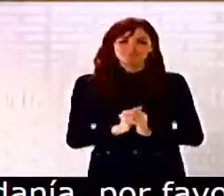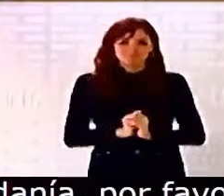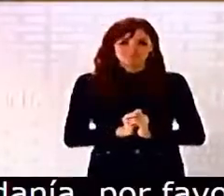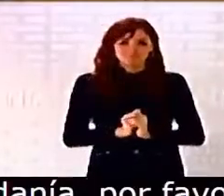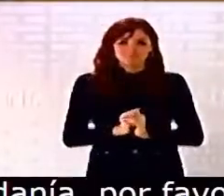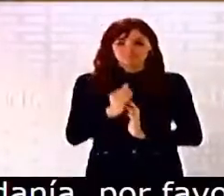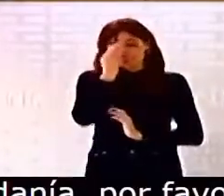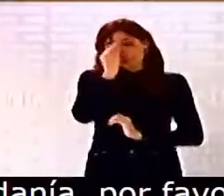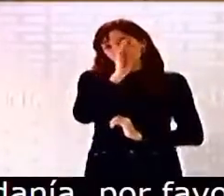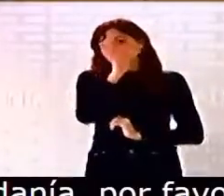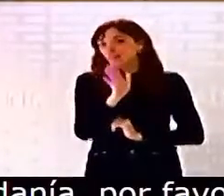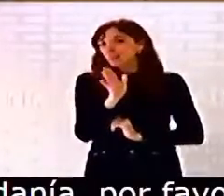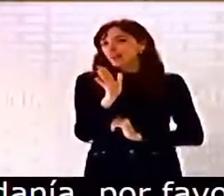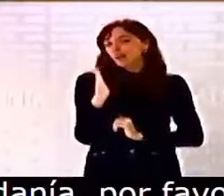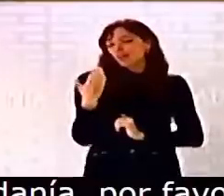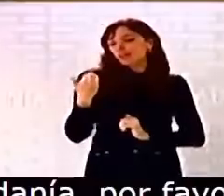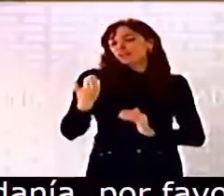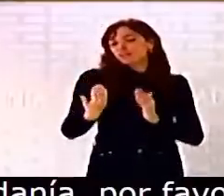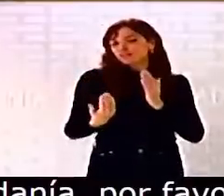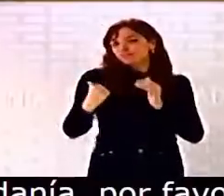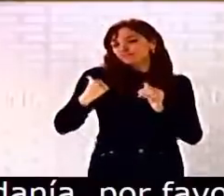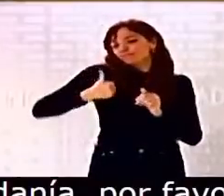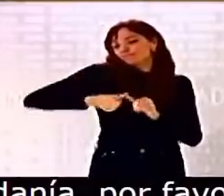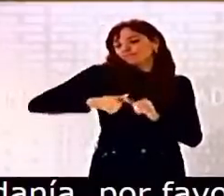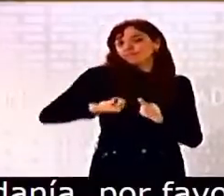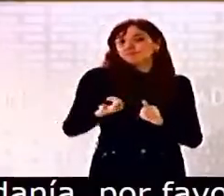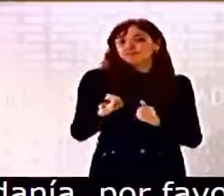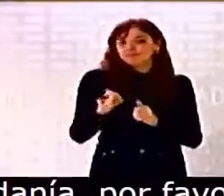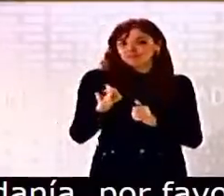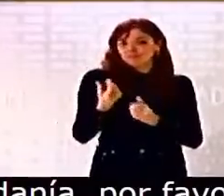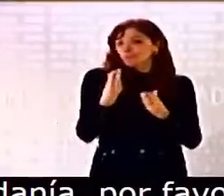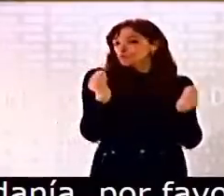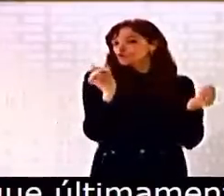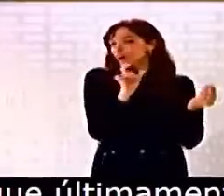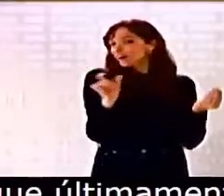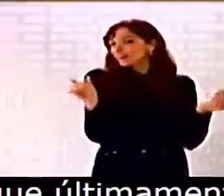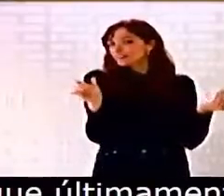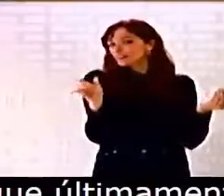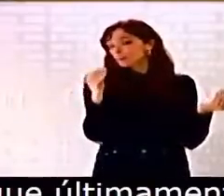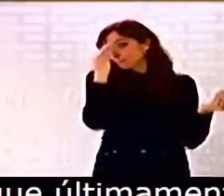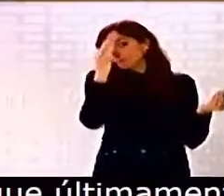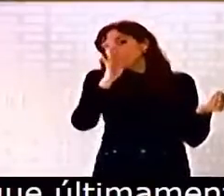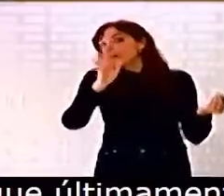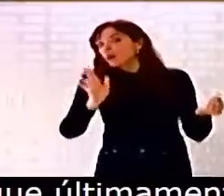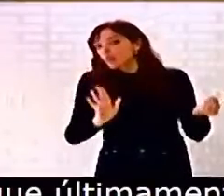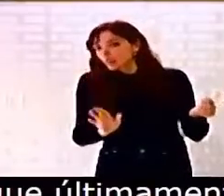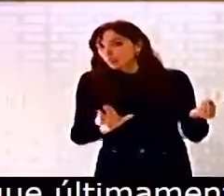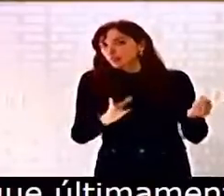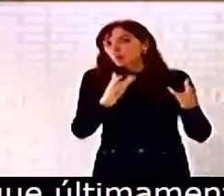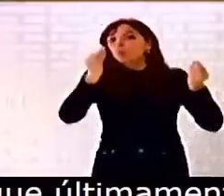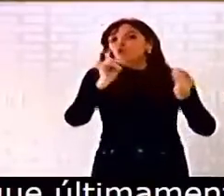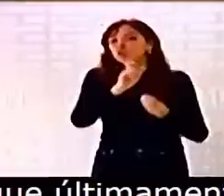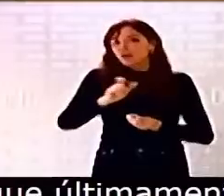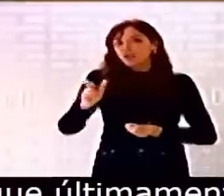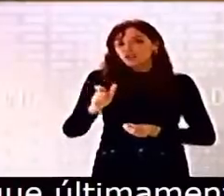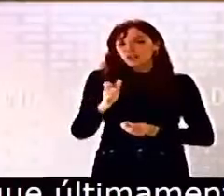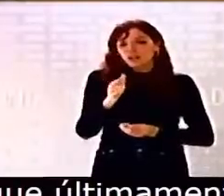Y me parece que últimamente hay mucha gente que está